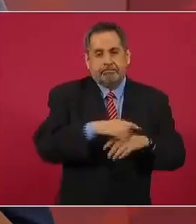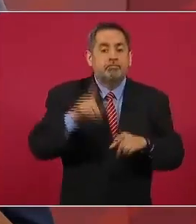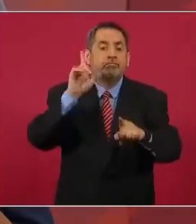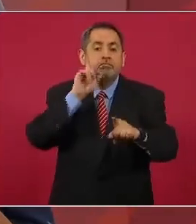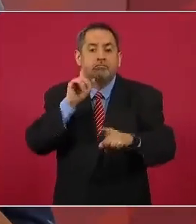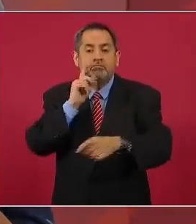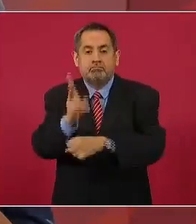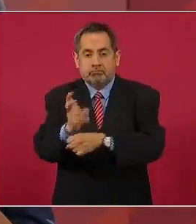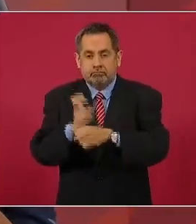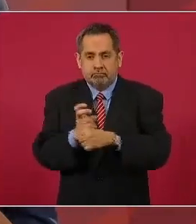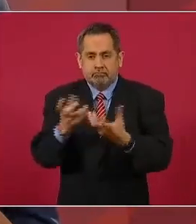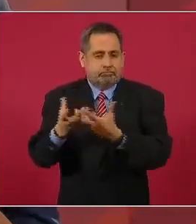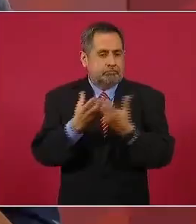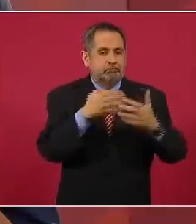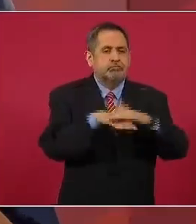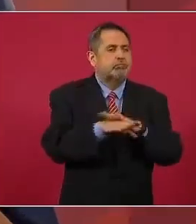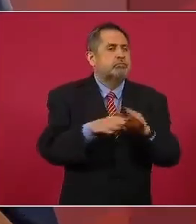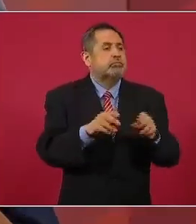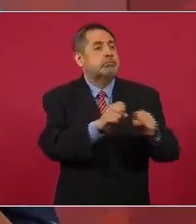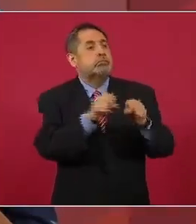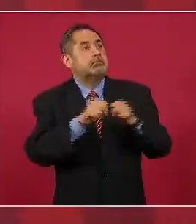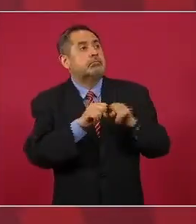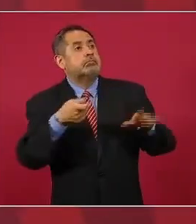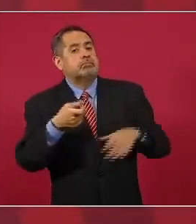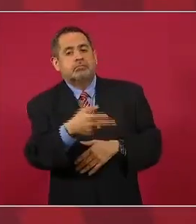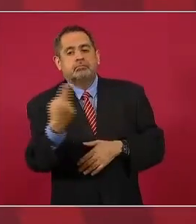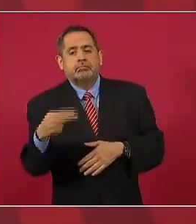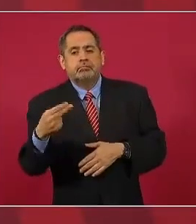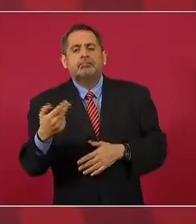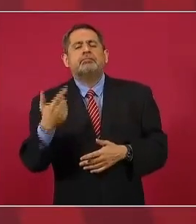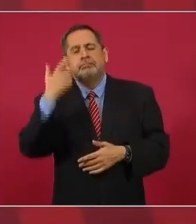mañana les invito. ¿Saben cómo se llama la sala?